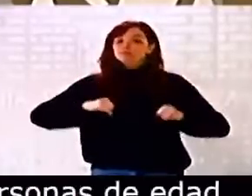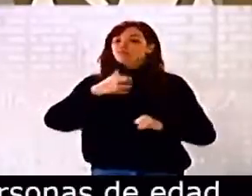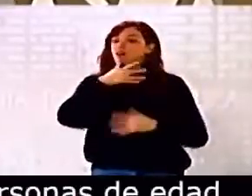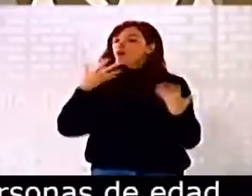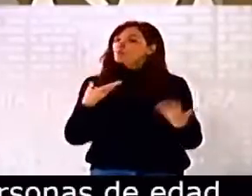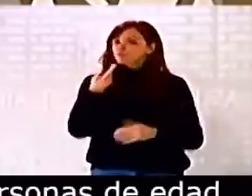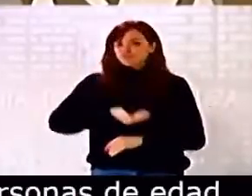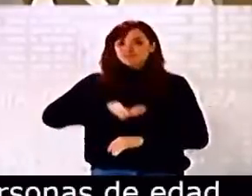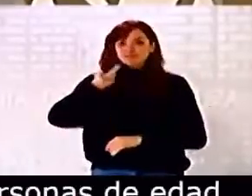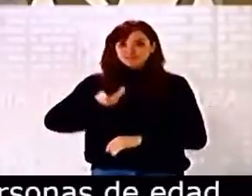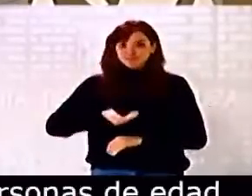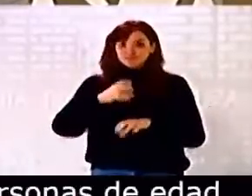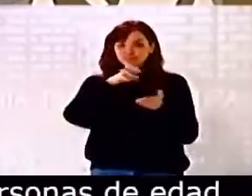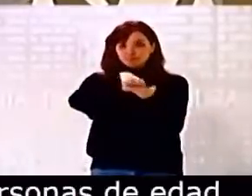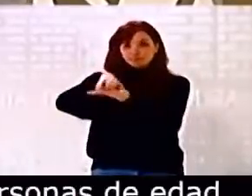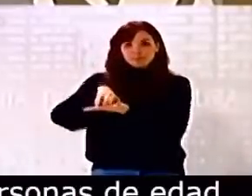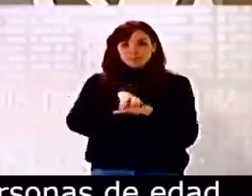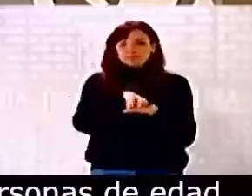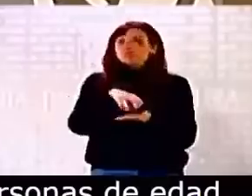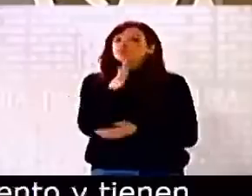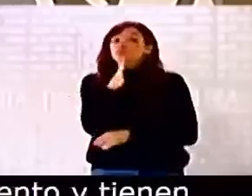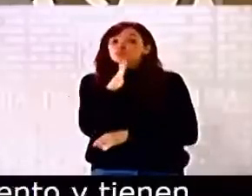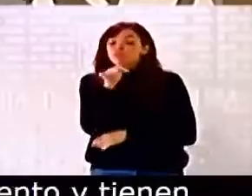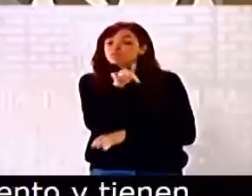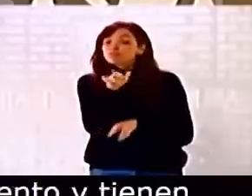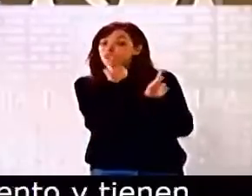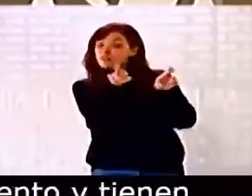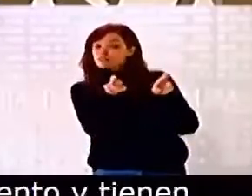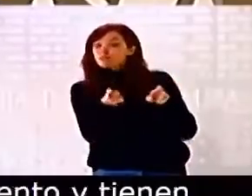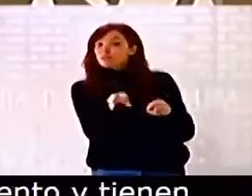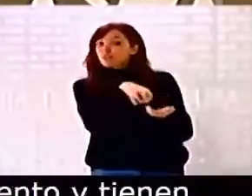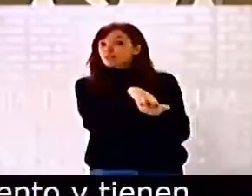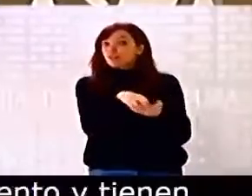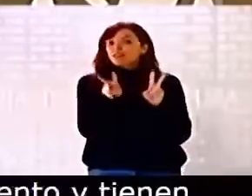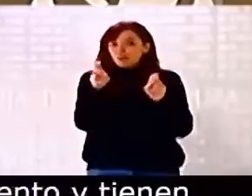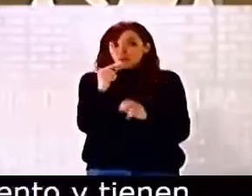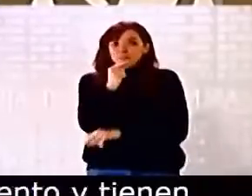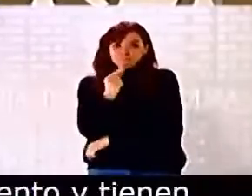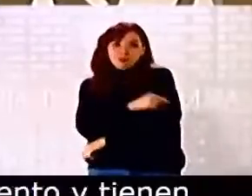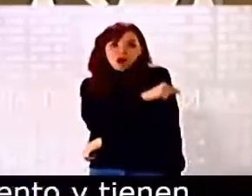momento y tienen mucha importancia por el hecho de la vacunación.